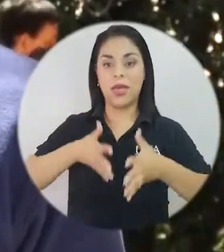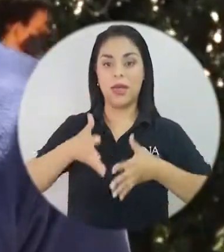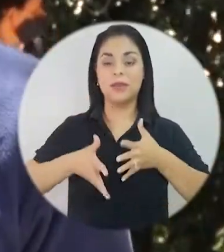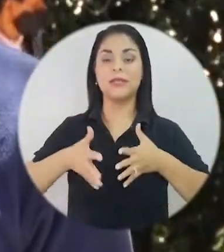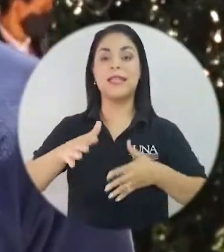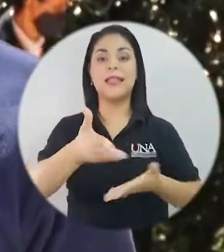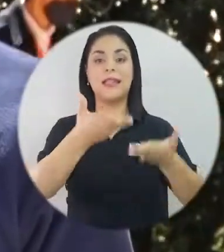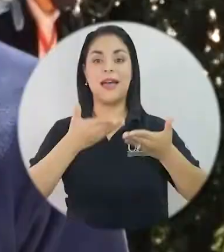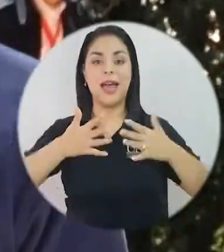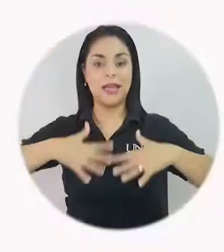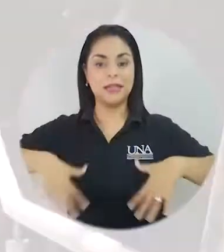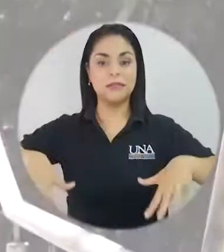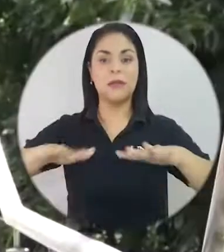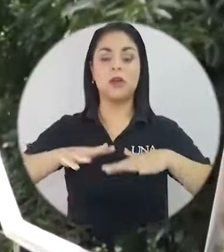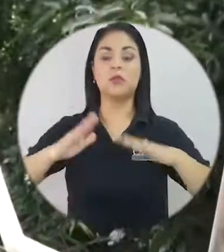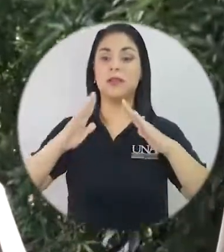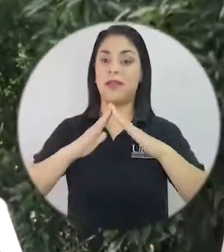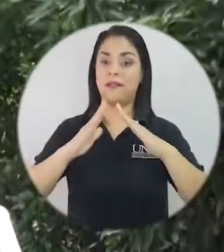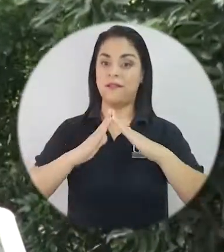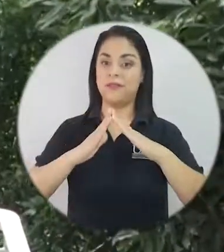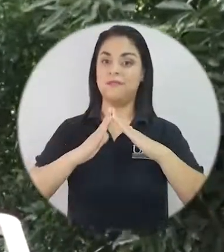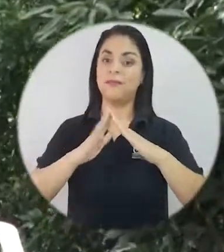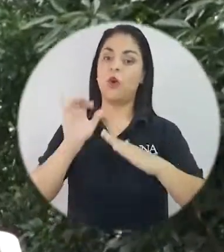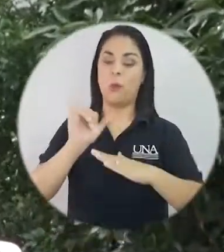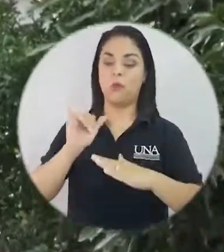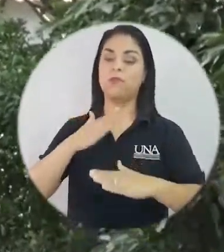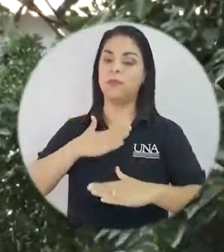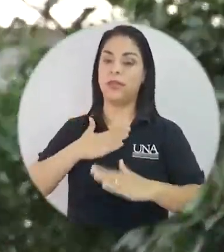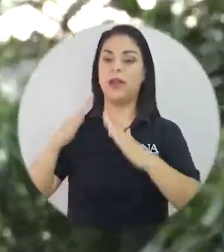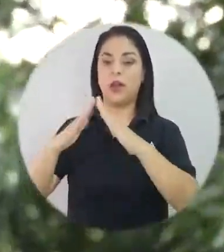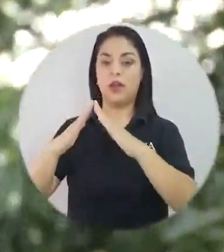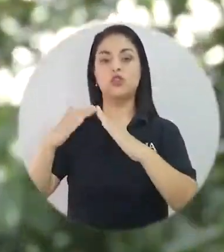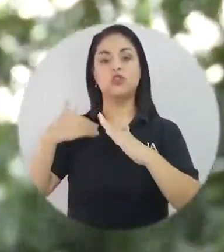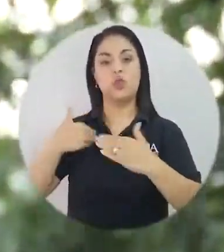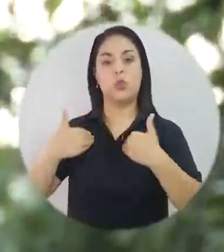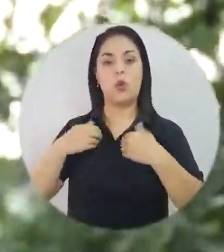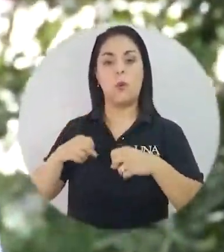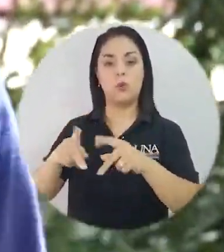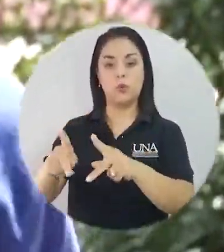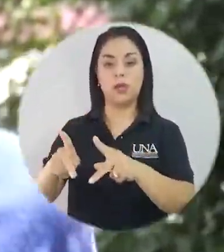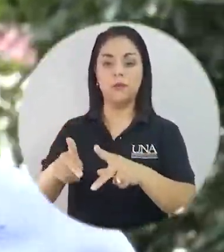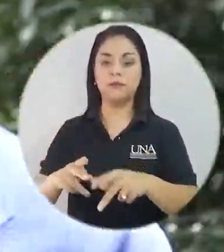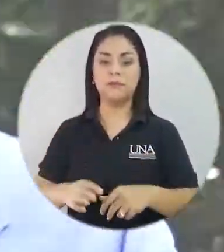tras de eso de brindarnos un espacio para vivir, que sería residencias, que tuve la oportunidad.